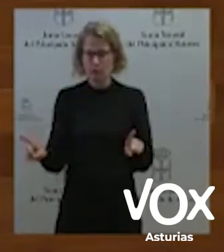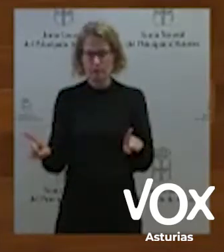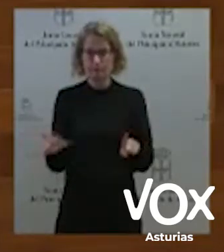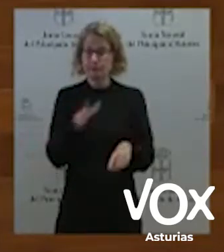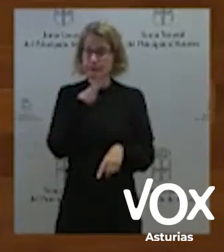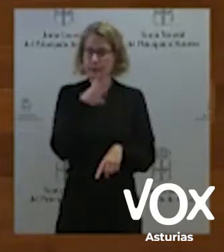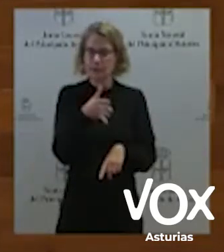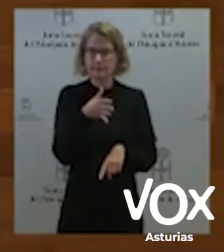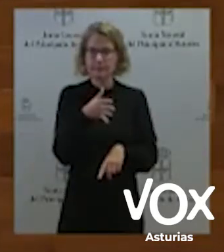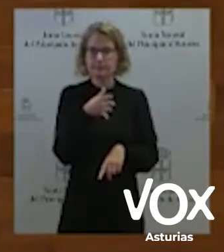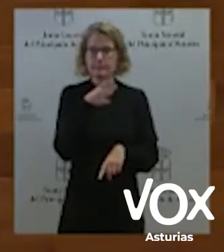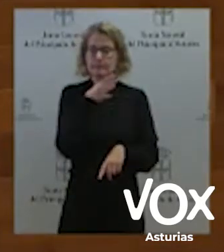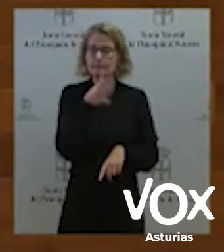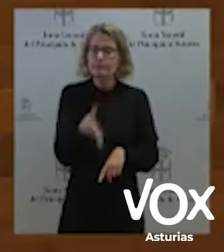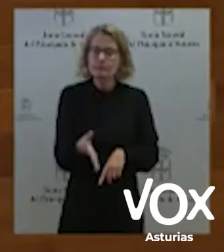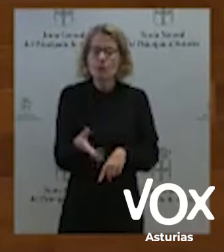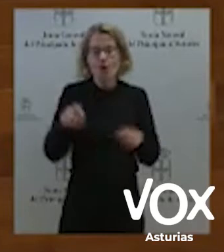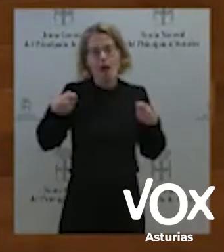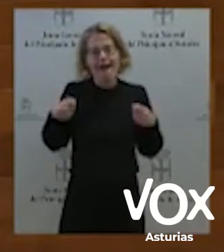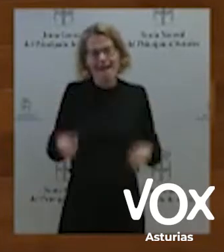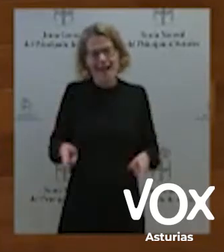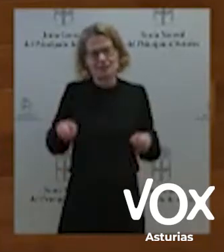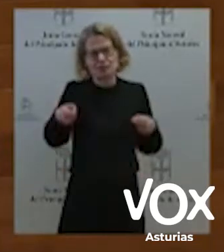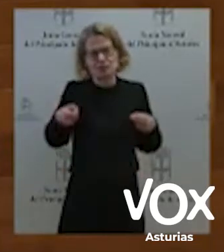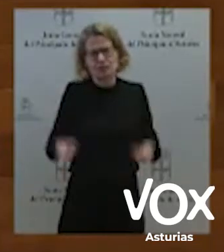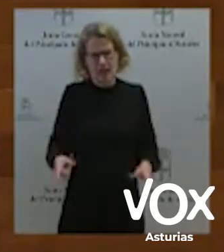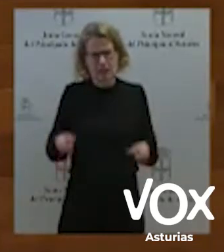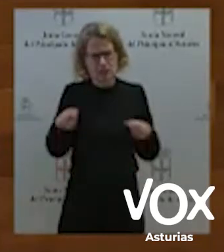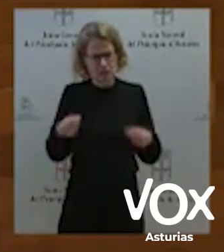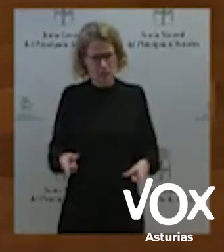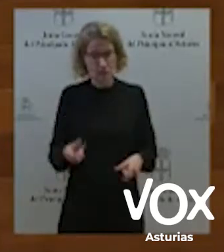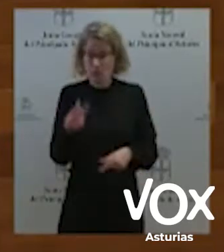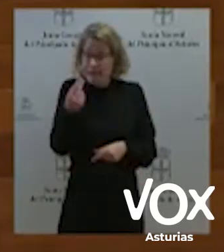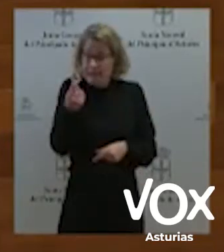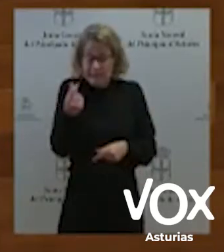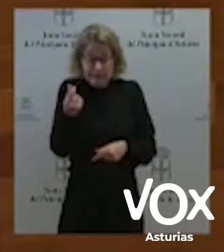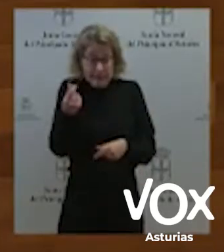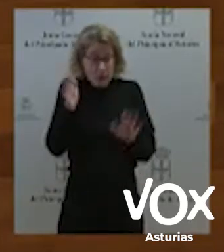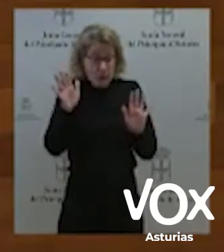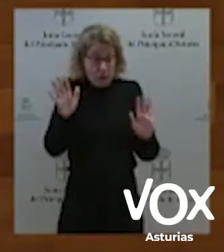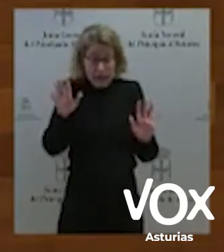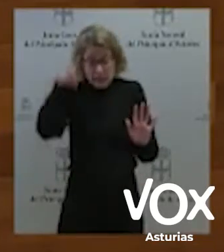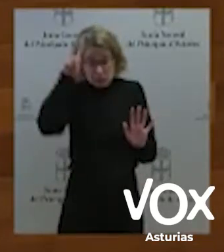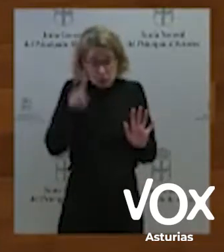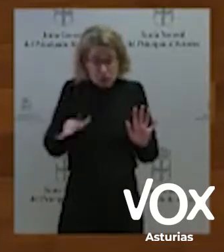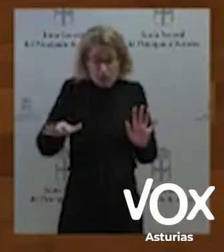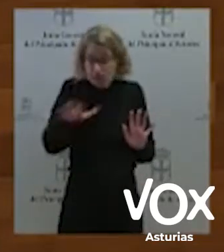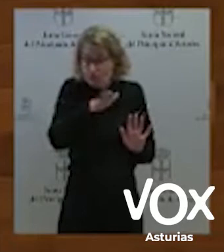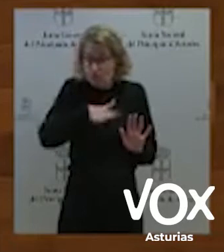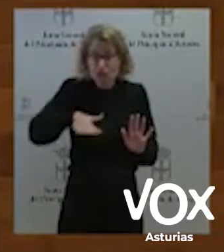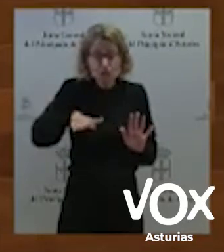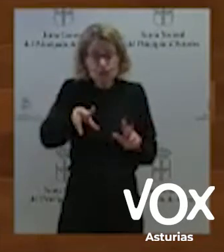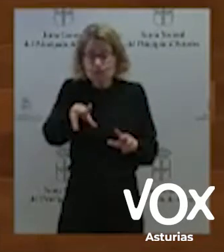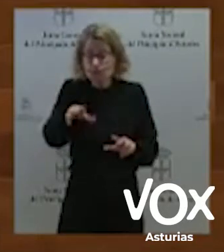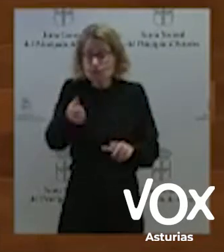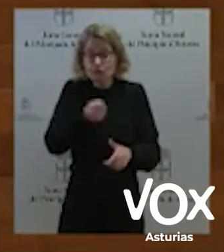gasto. Más dinero que todavía no sabemos de dónde pretenden sacarlo. Siempre, siempre, señorías, estamos en lo